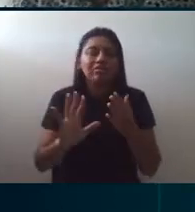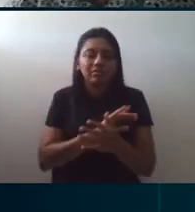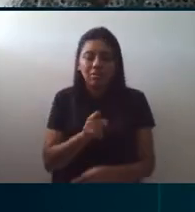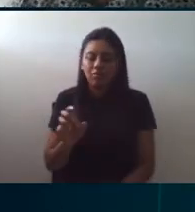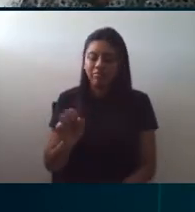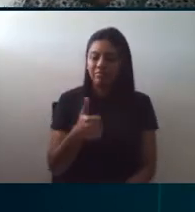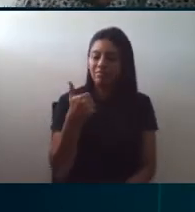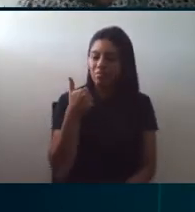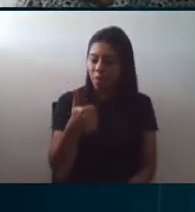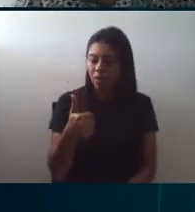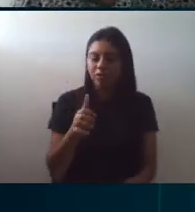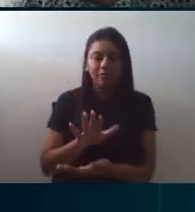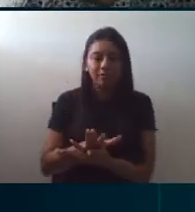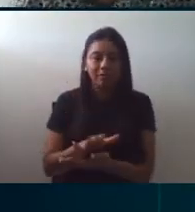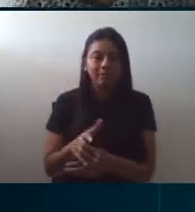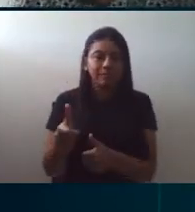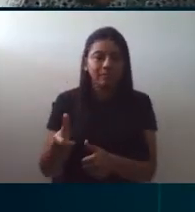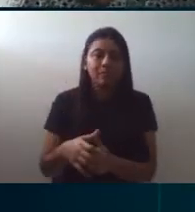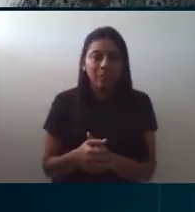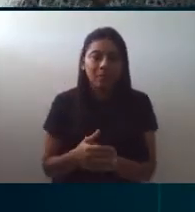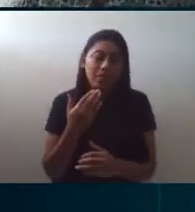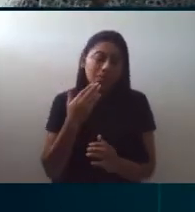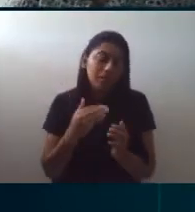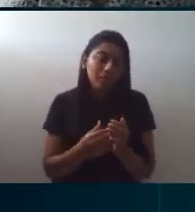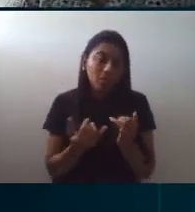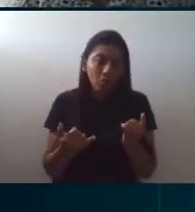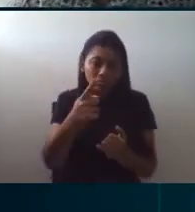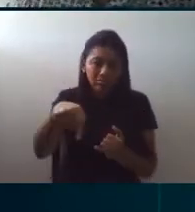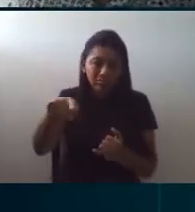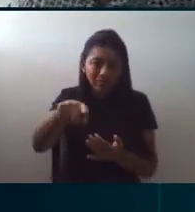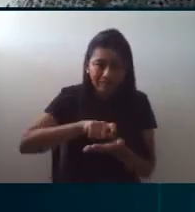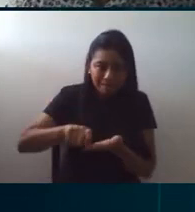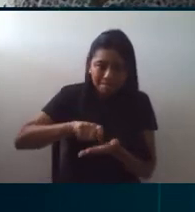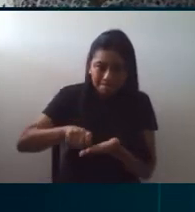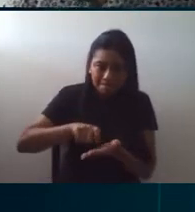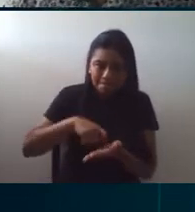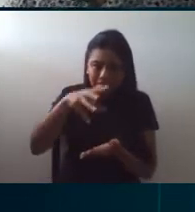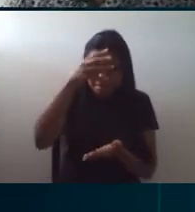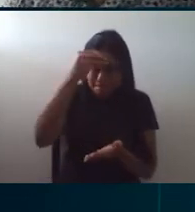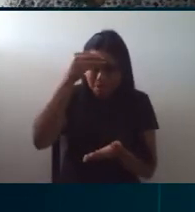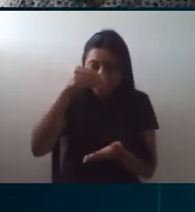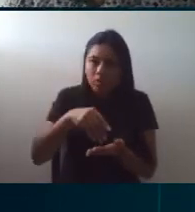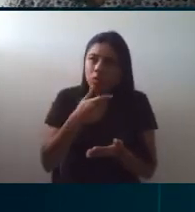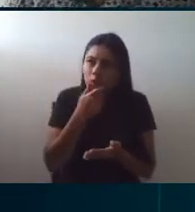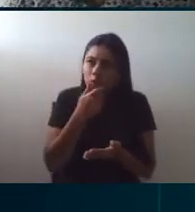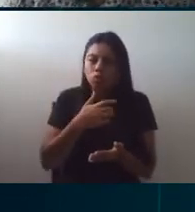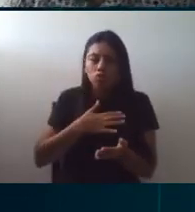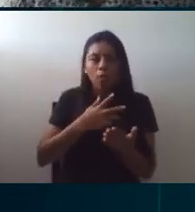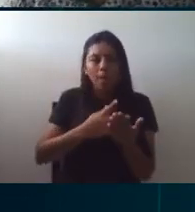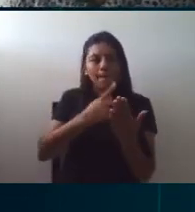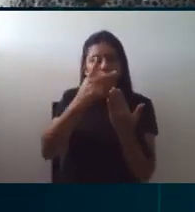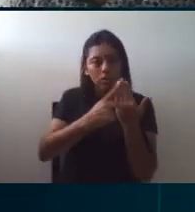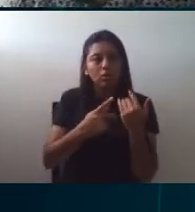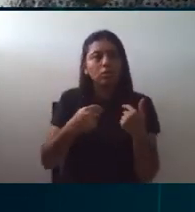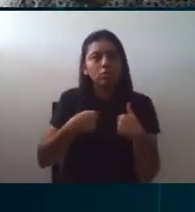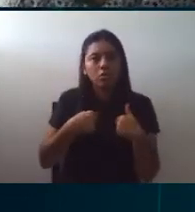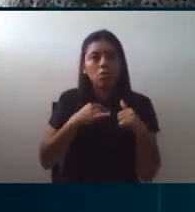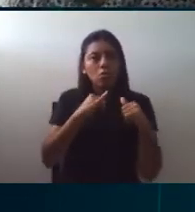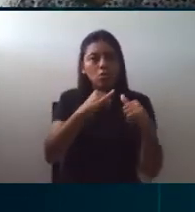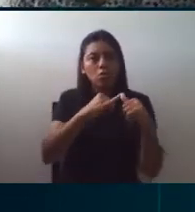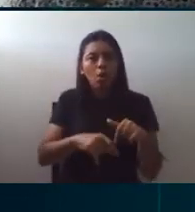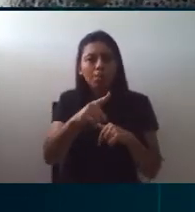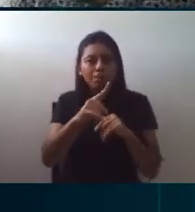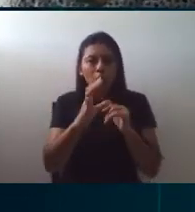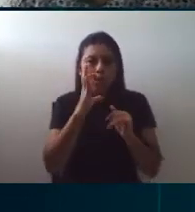ustedes estén escribiendo la bitácora de su proyecto del día de hoy, inmediatamente el algoritmo les va a decir, vea, eso que usted está escribiendo en este momento, en el pasado,